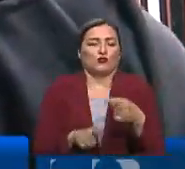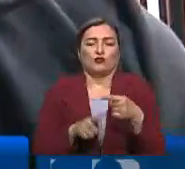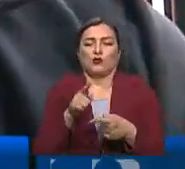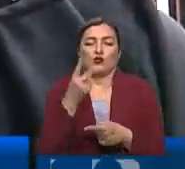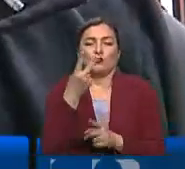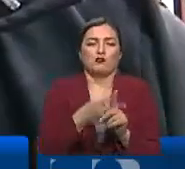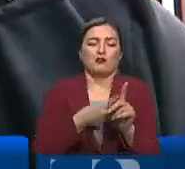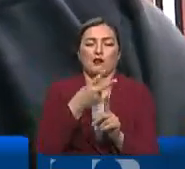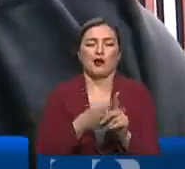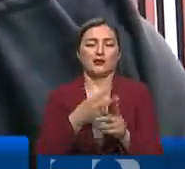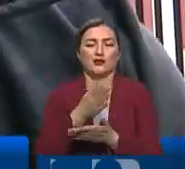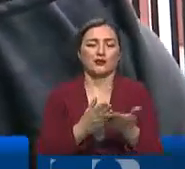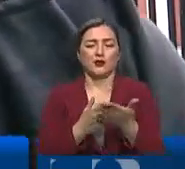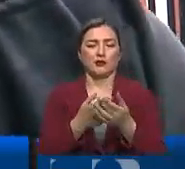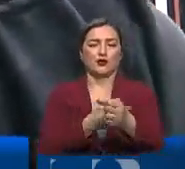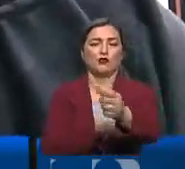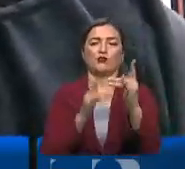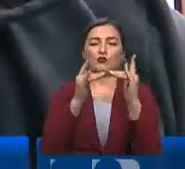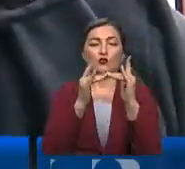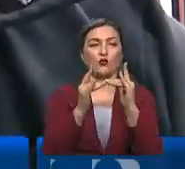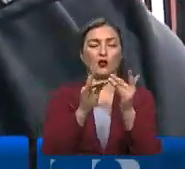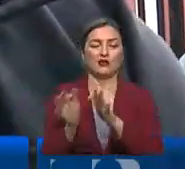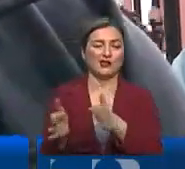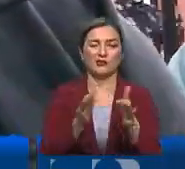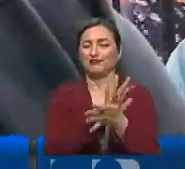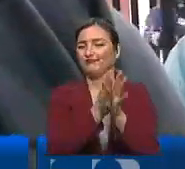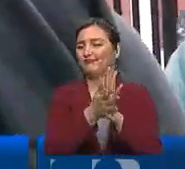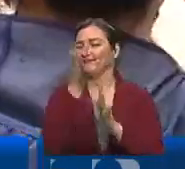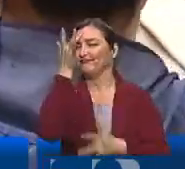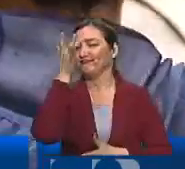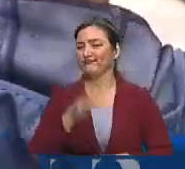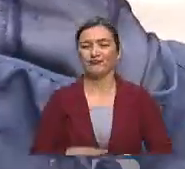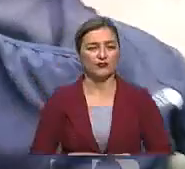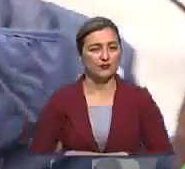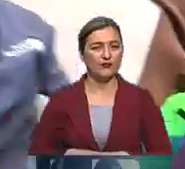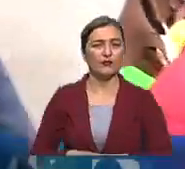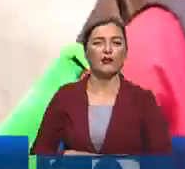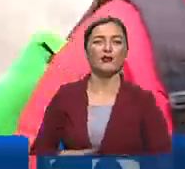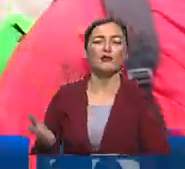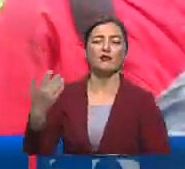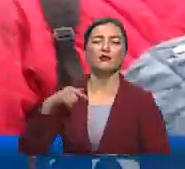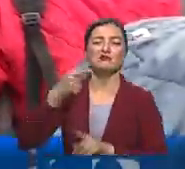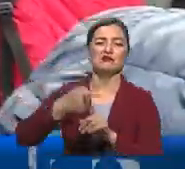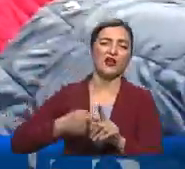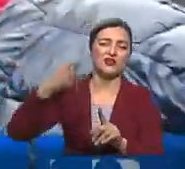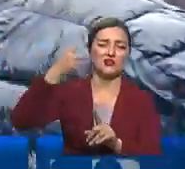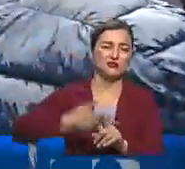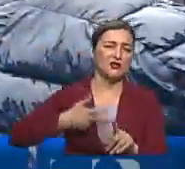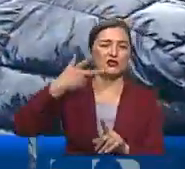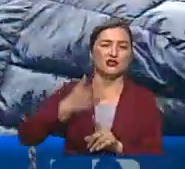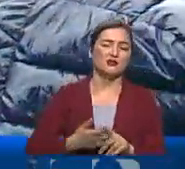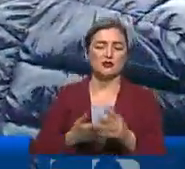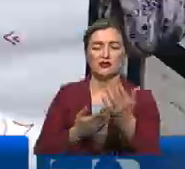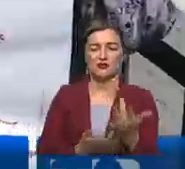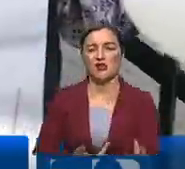le digo, 2 meses y medio internado aquí y no está recibiendo un tratamiento para esa enfermedad. Según señalan, son varios los meses que llevan a la espera de